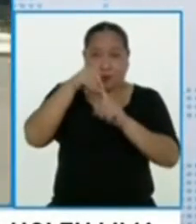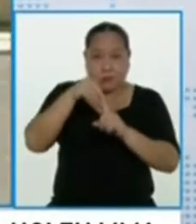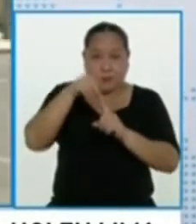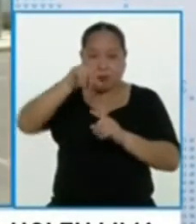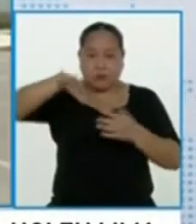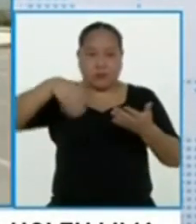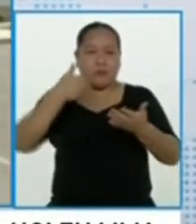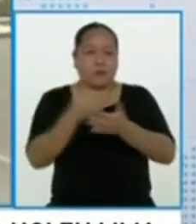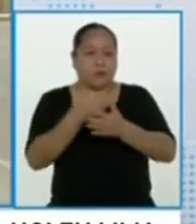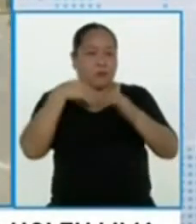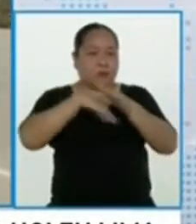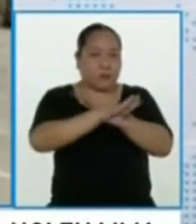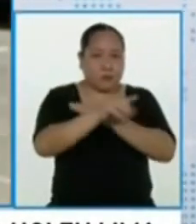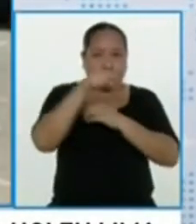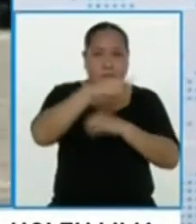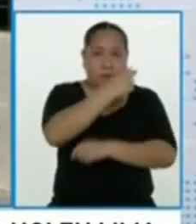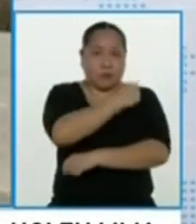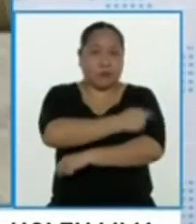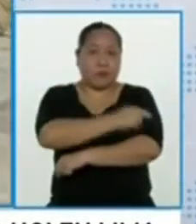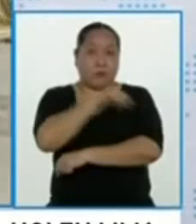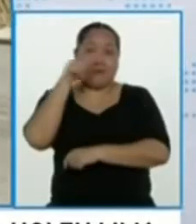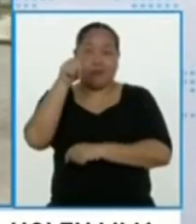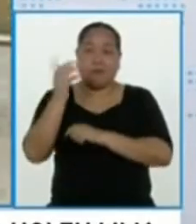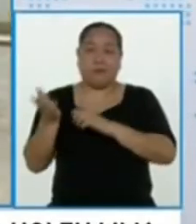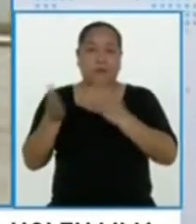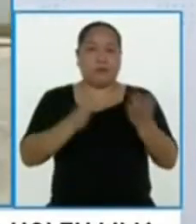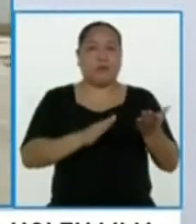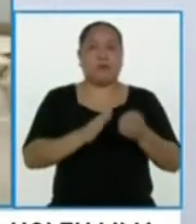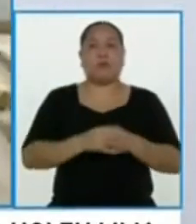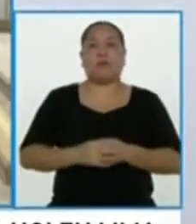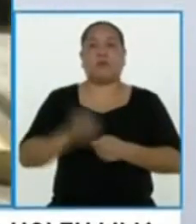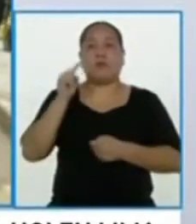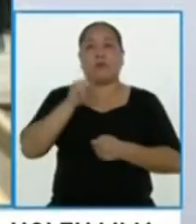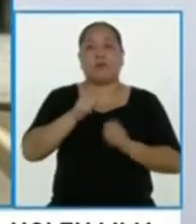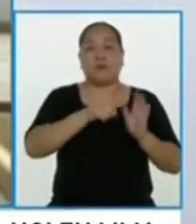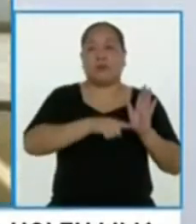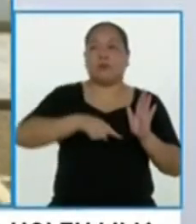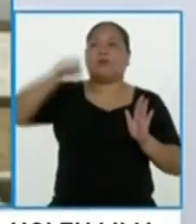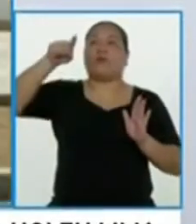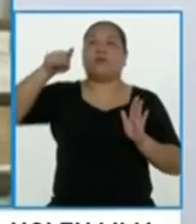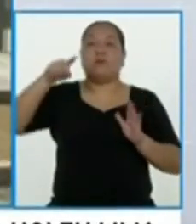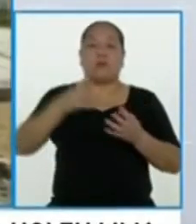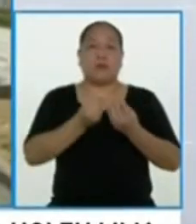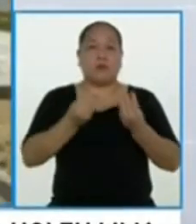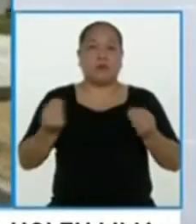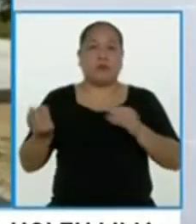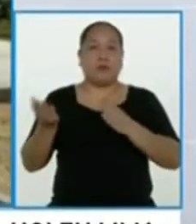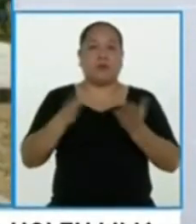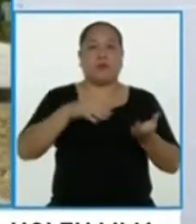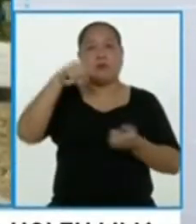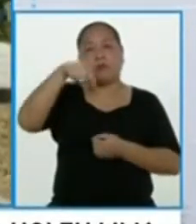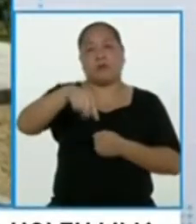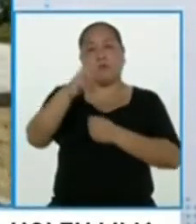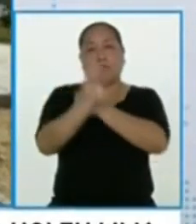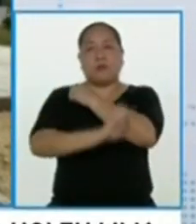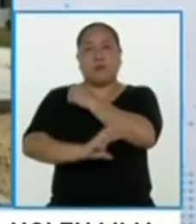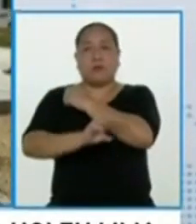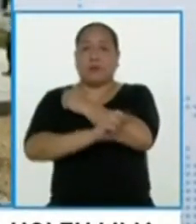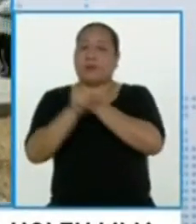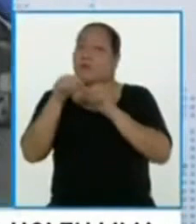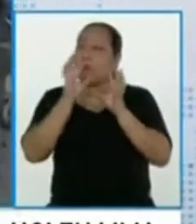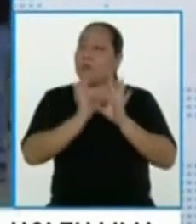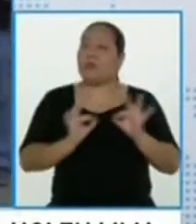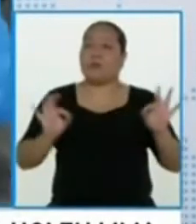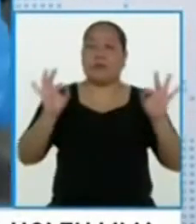literalmente. Entonces, eso que hace en la práctica, eso es lo que dispara los conteos de muertos en el país. Claro. Y es importantísimo de